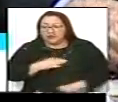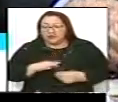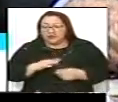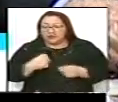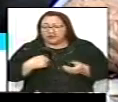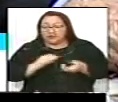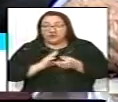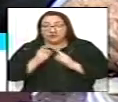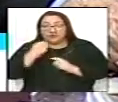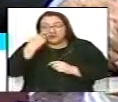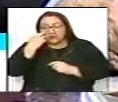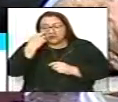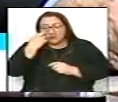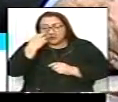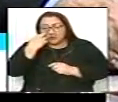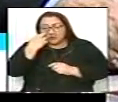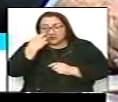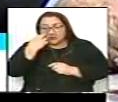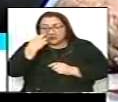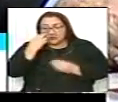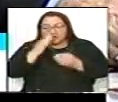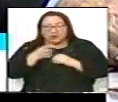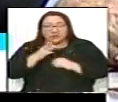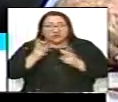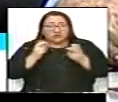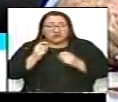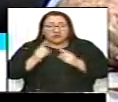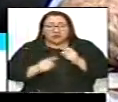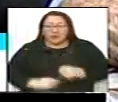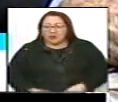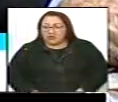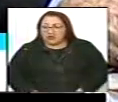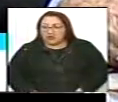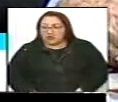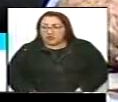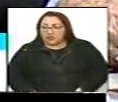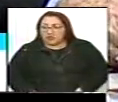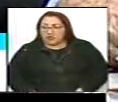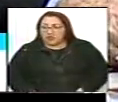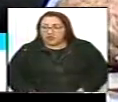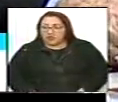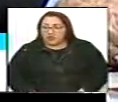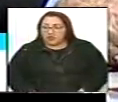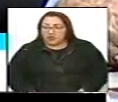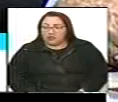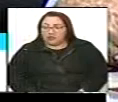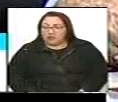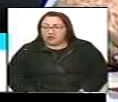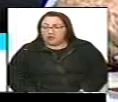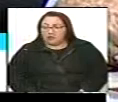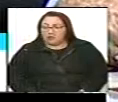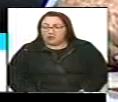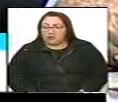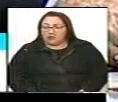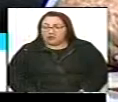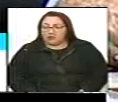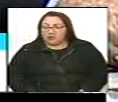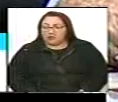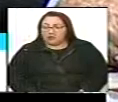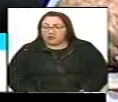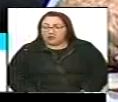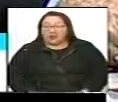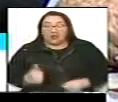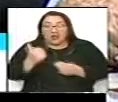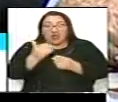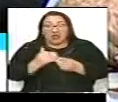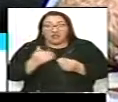soy accesitaria, recién me integro y estoy escuchando algo que no me parece que es. Porque usted ha planteado, en la